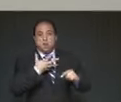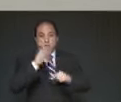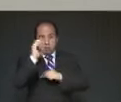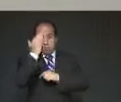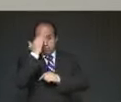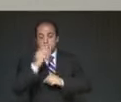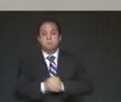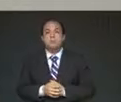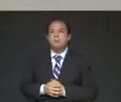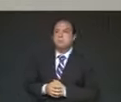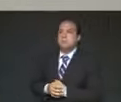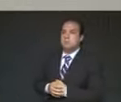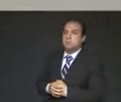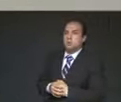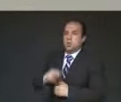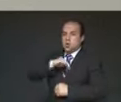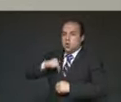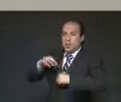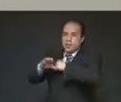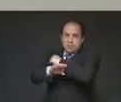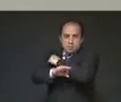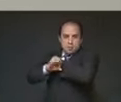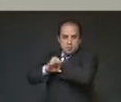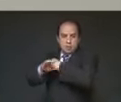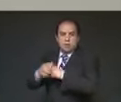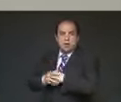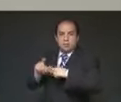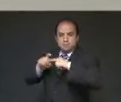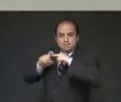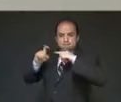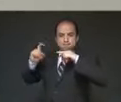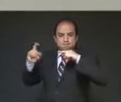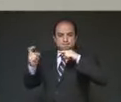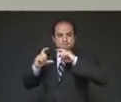su momento, cuando diseñamos los cablebuses, que fue